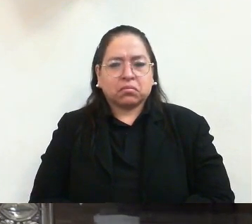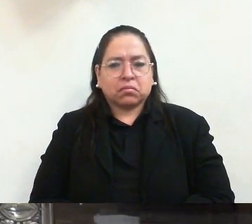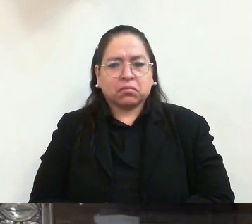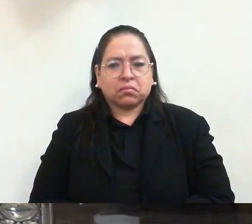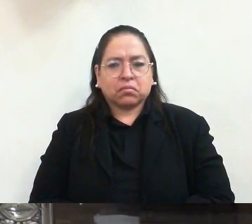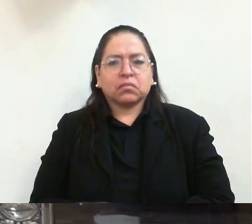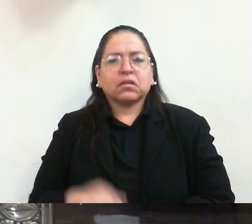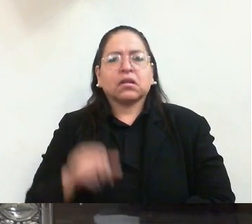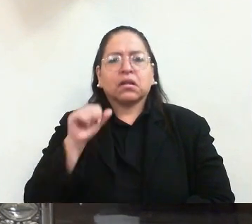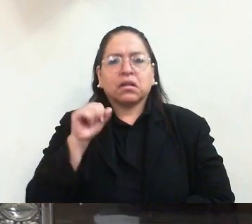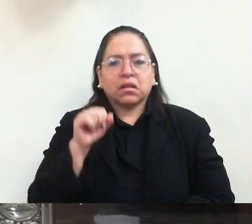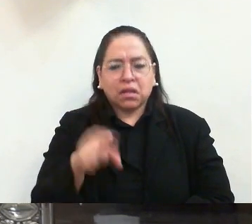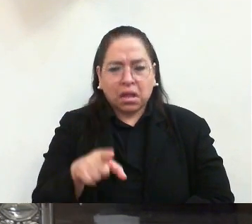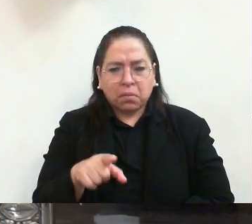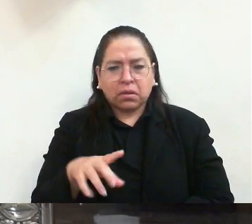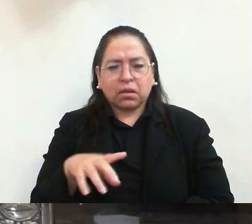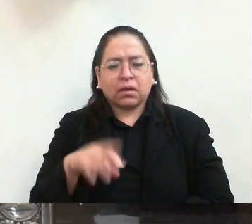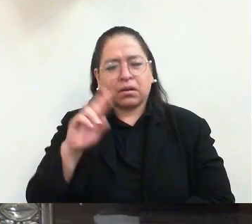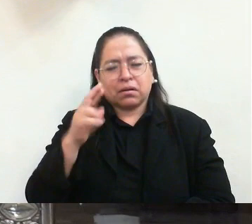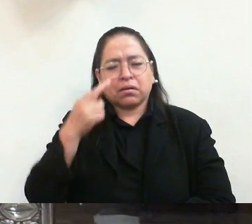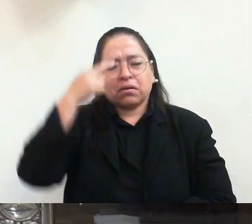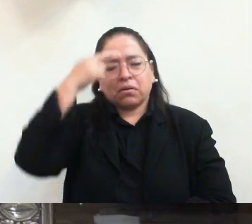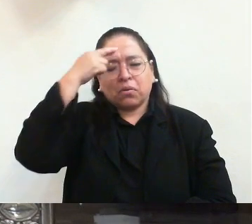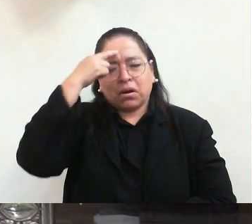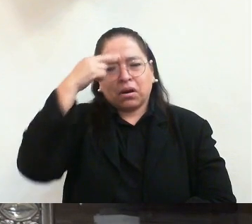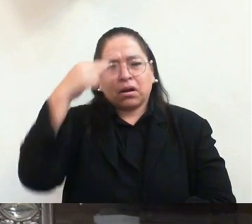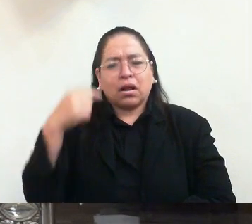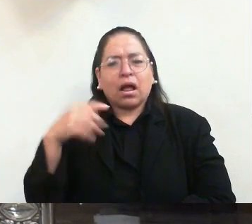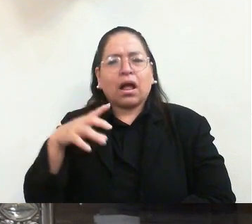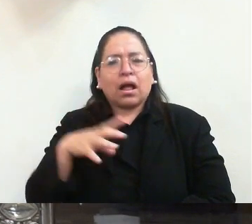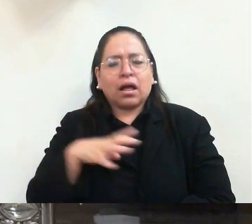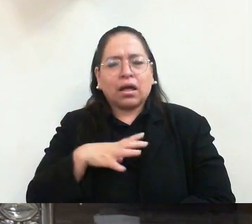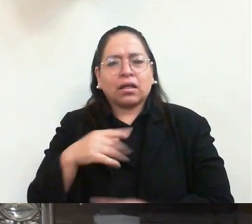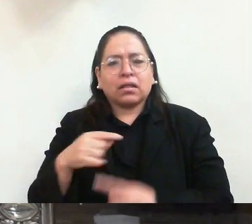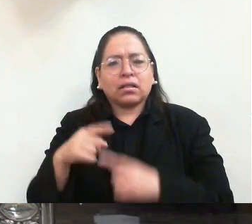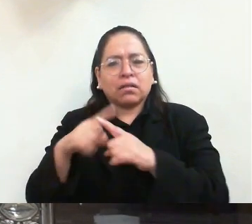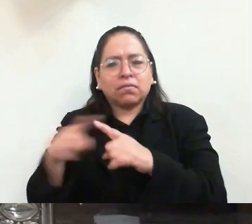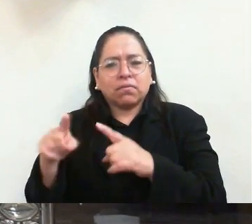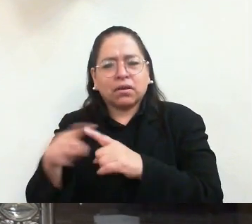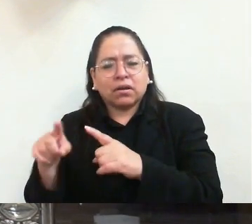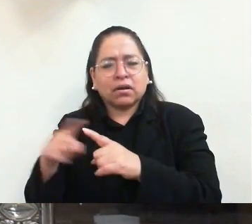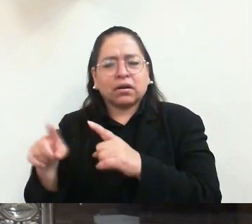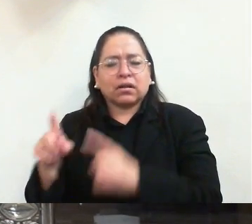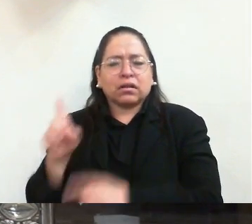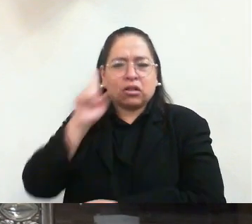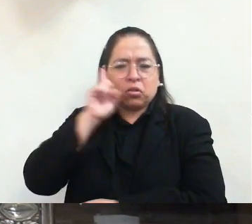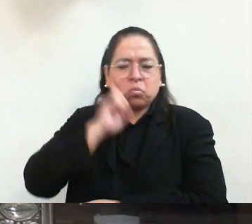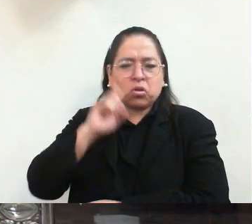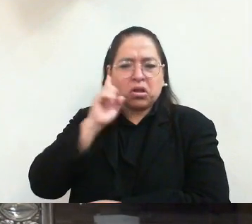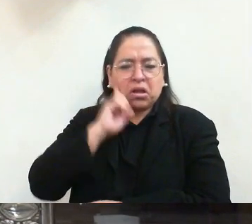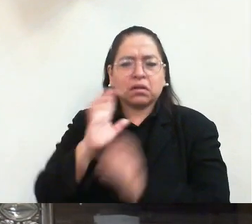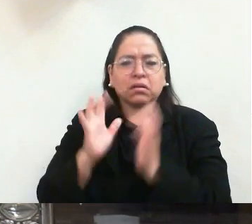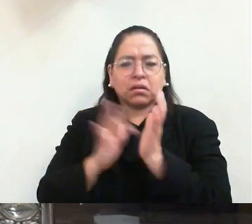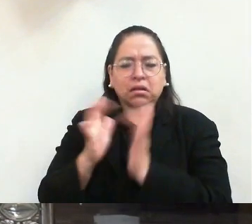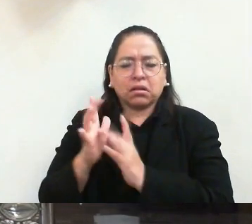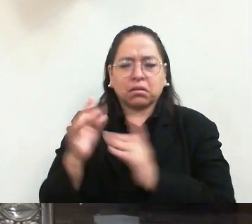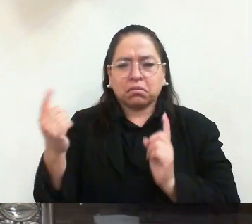a las mujeres en diversas cada una de situación